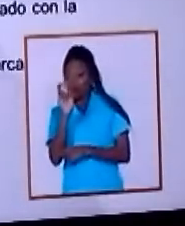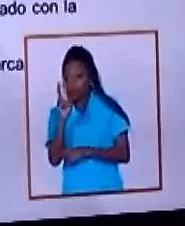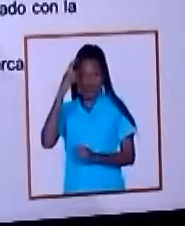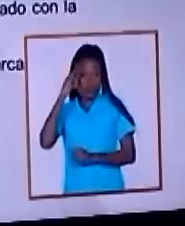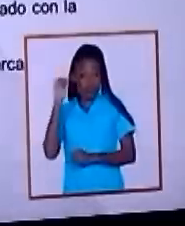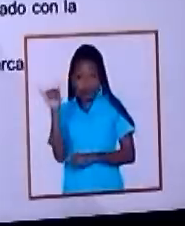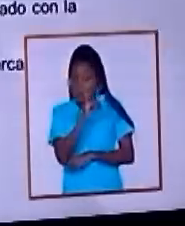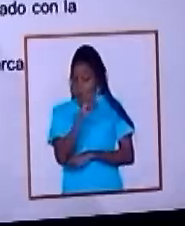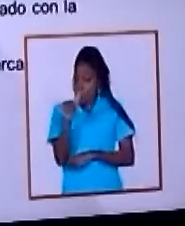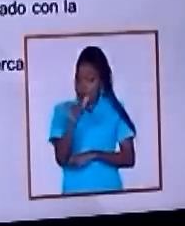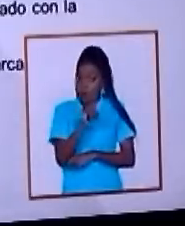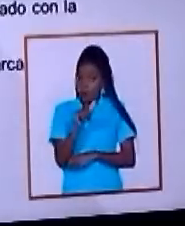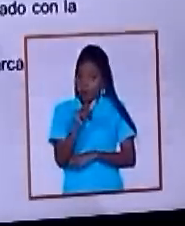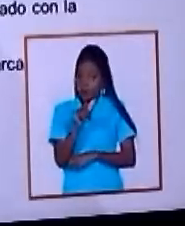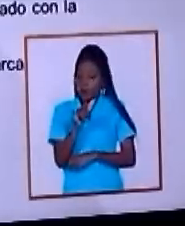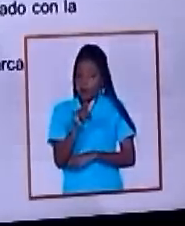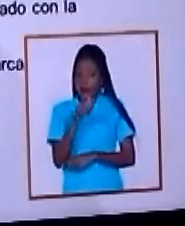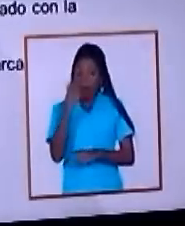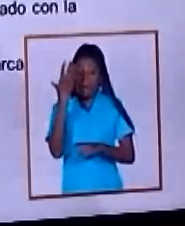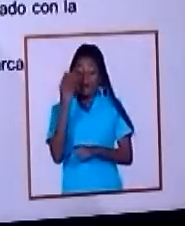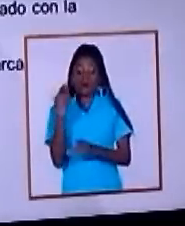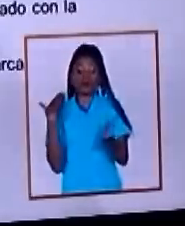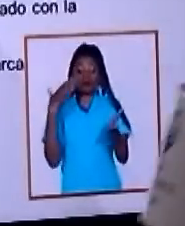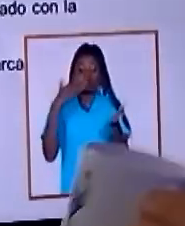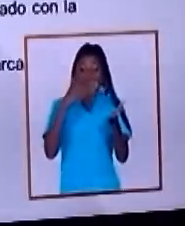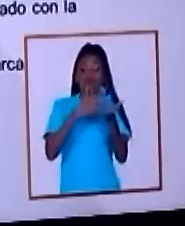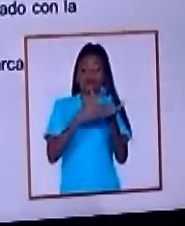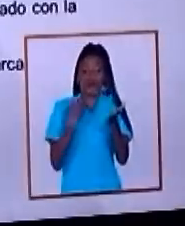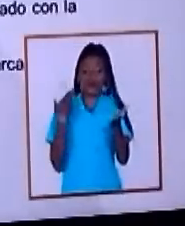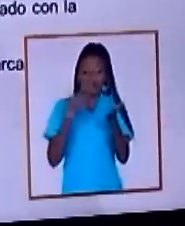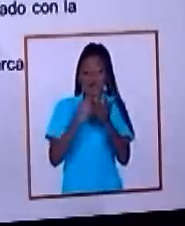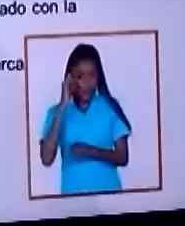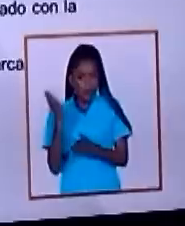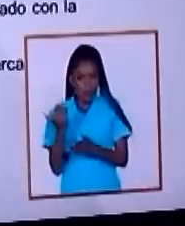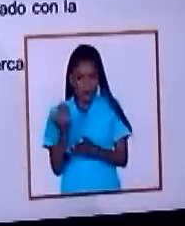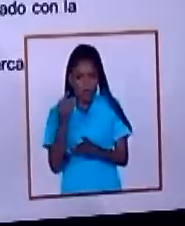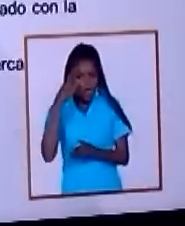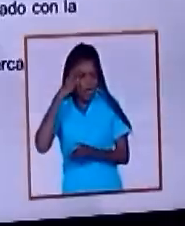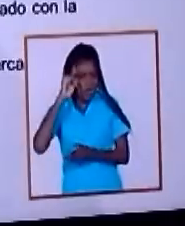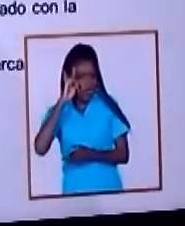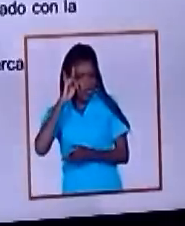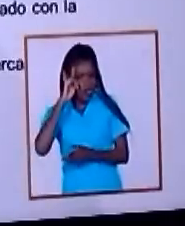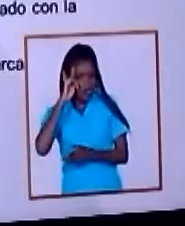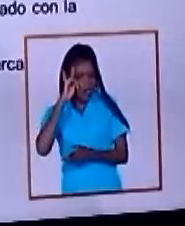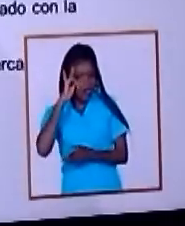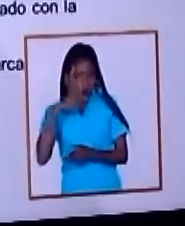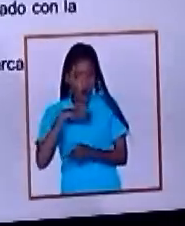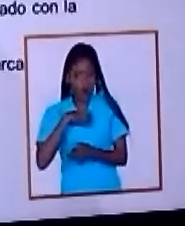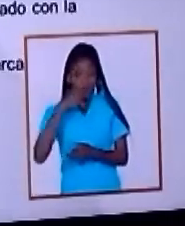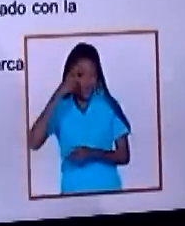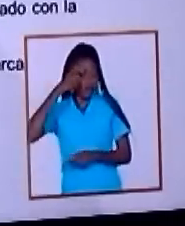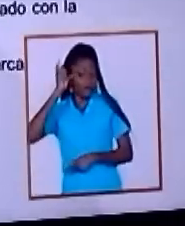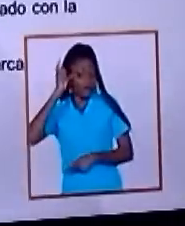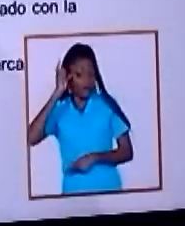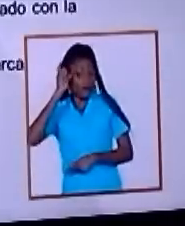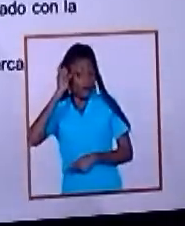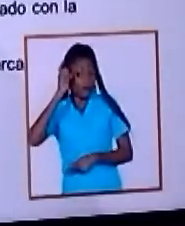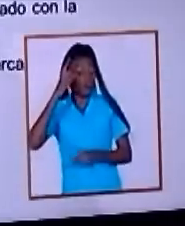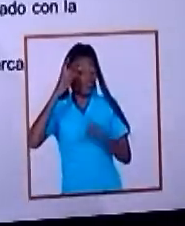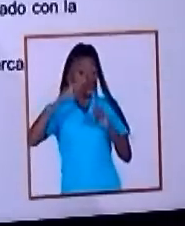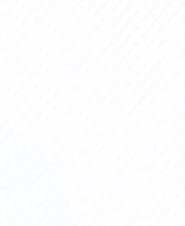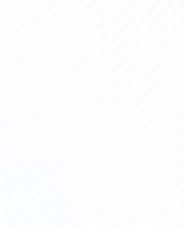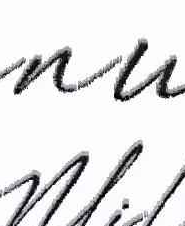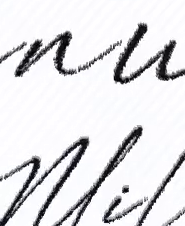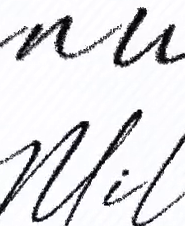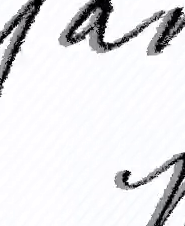tien Nieto pero muchos van para la bodega el día primero esperar a ver si llevó la leche en polvo Aunque tienen vaca Aunque tengan vaca entonces un tema que tenemos que revisar y está en